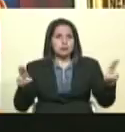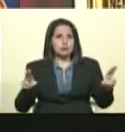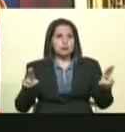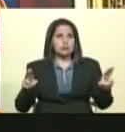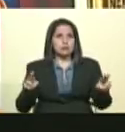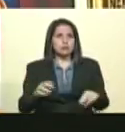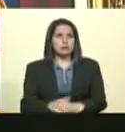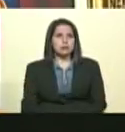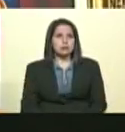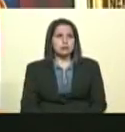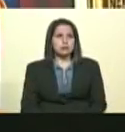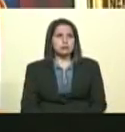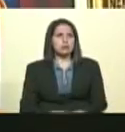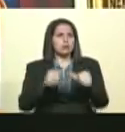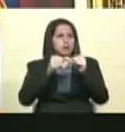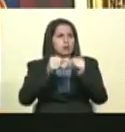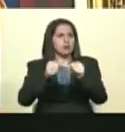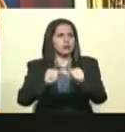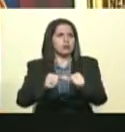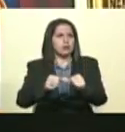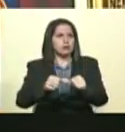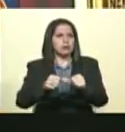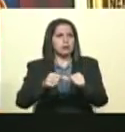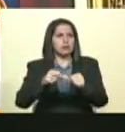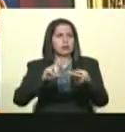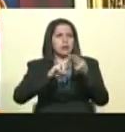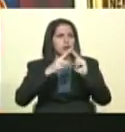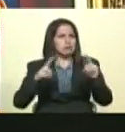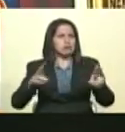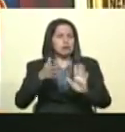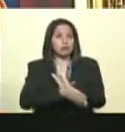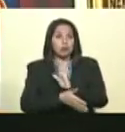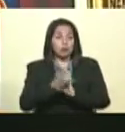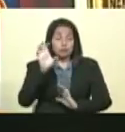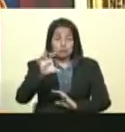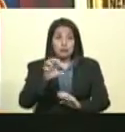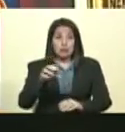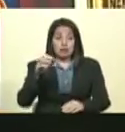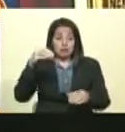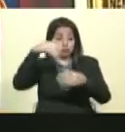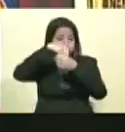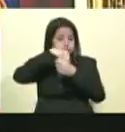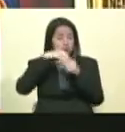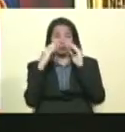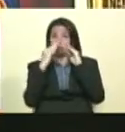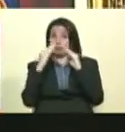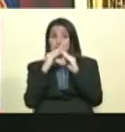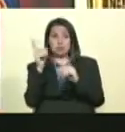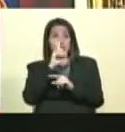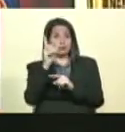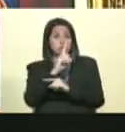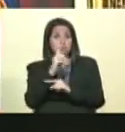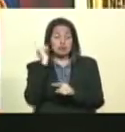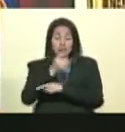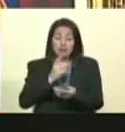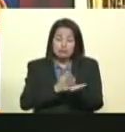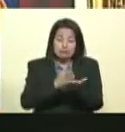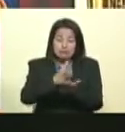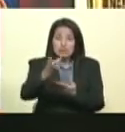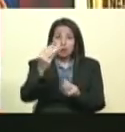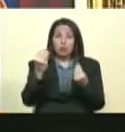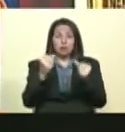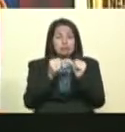paz. Consolidar los caminos de la patria. Todo el mundo, pues que nadie se quede en su casa. A consolidar los caminos de la Asamblea Nacional